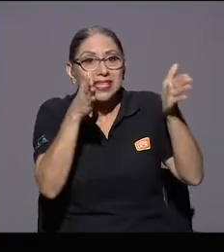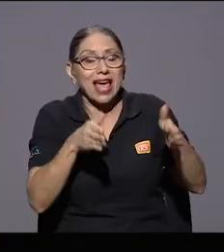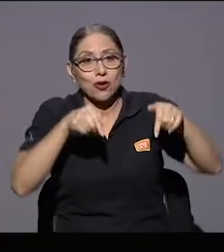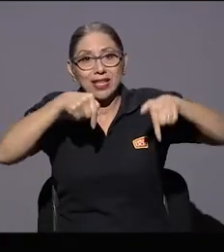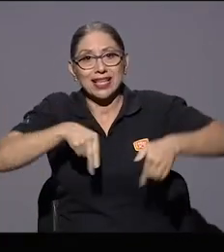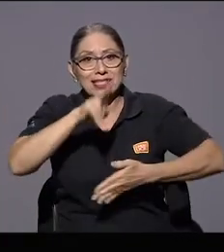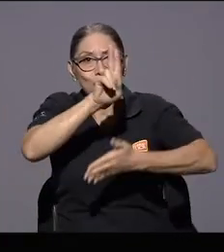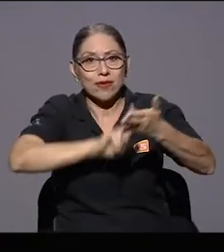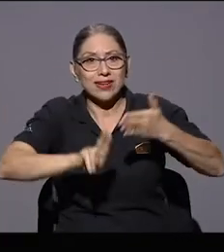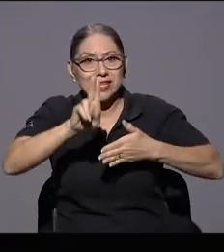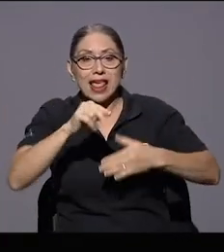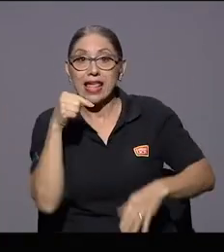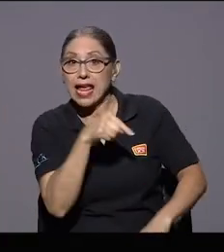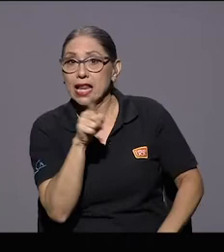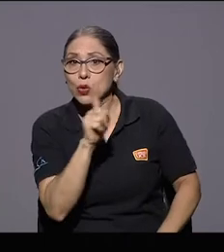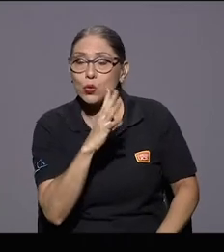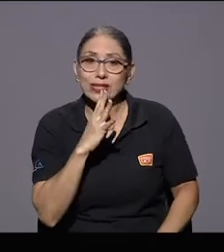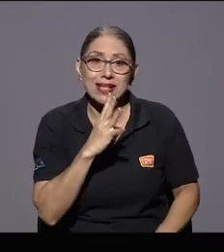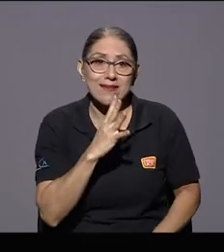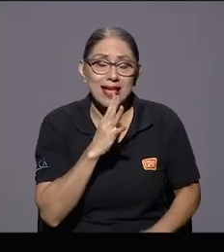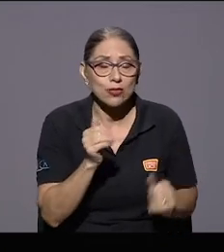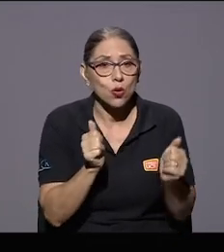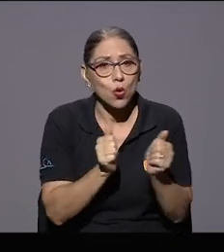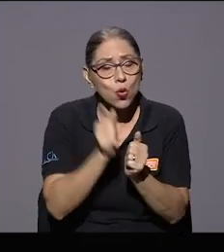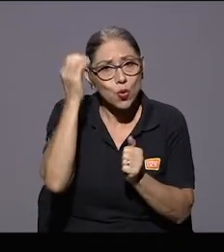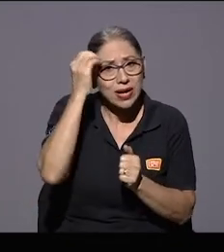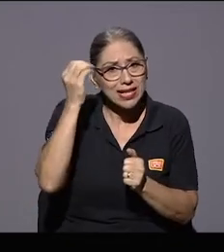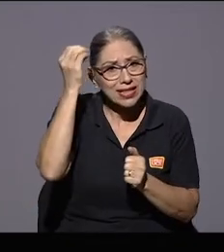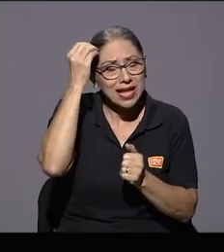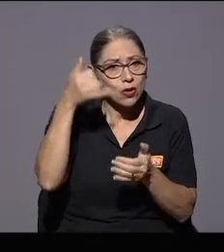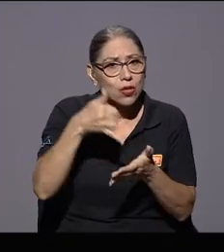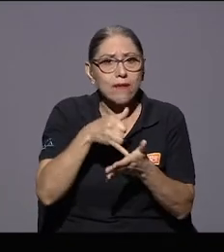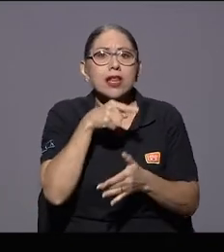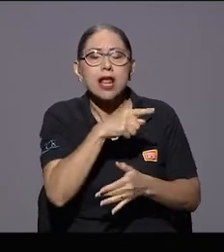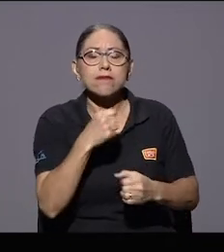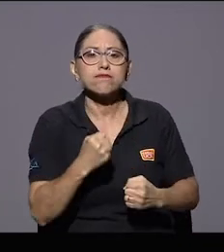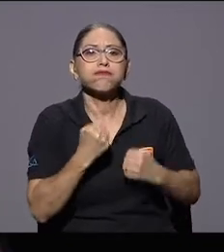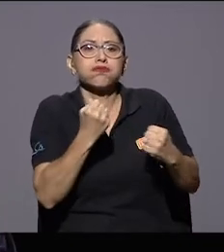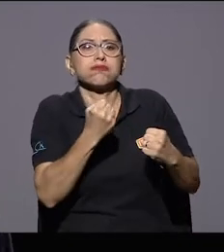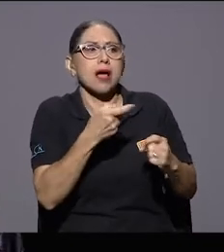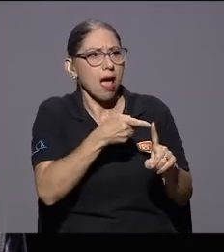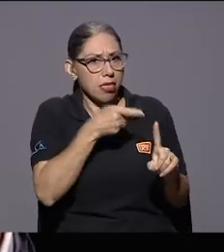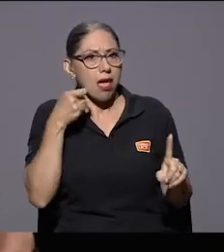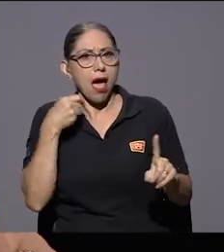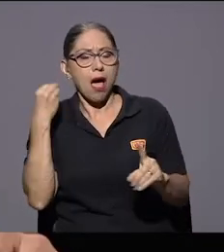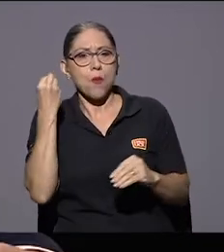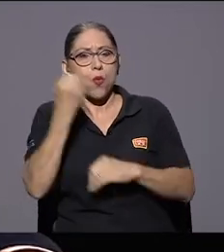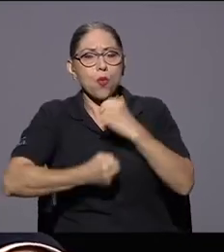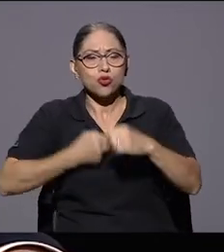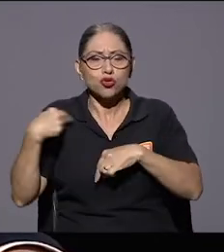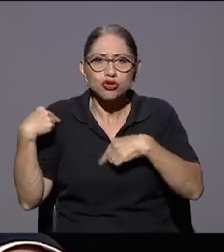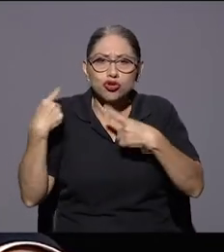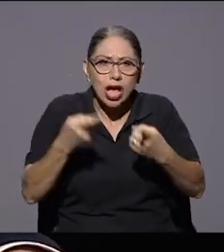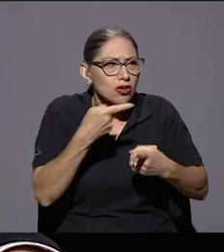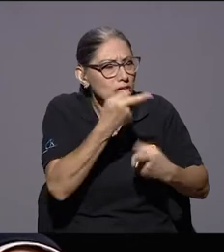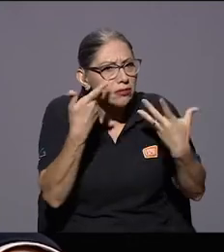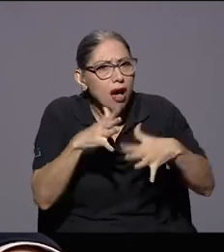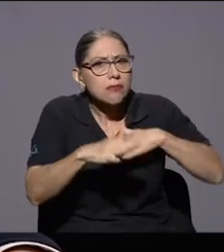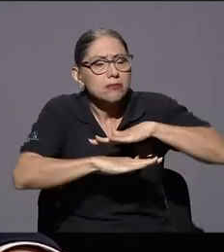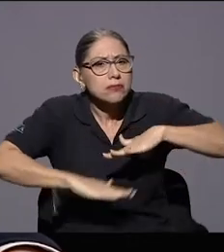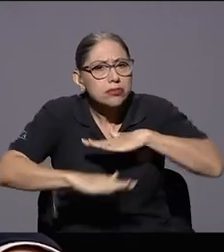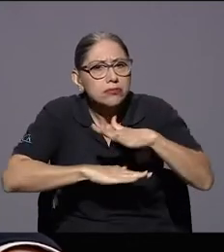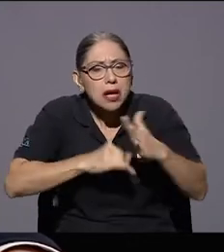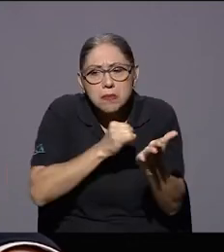hablando con un criterio que no esté sustentado. Don Randall viene desde hace muchos años investigando los